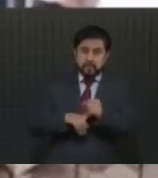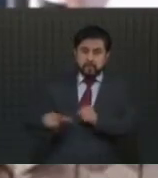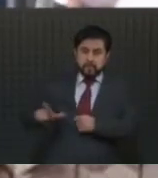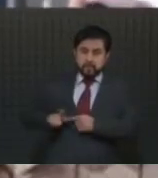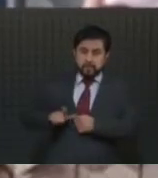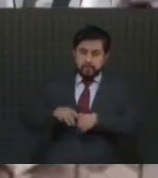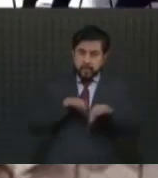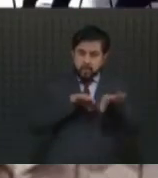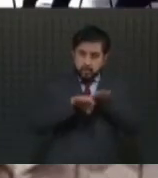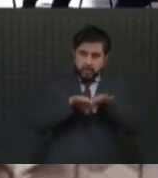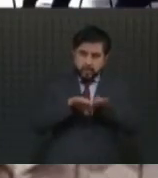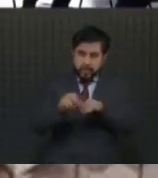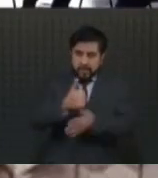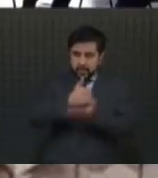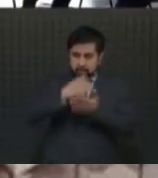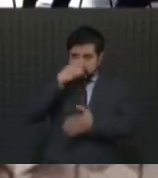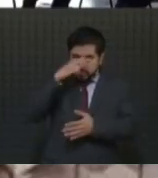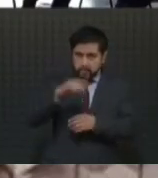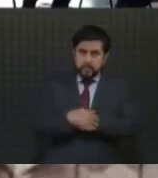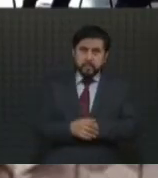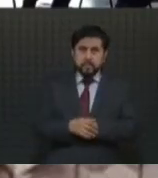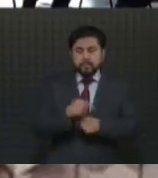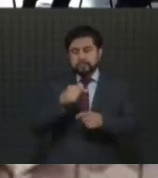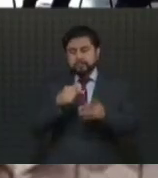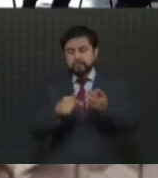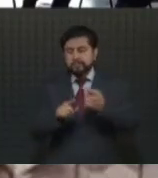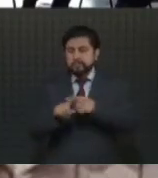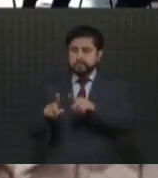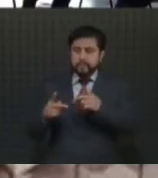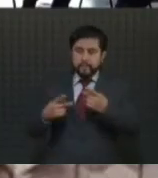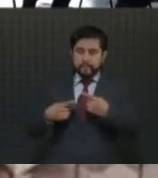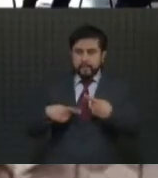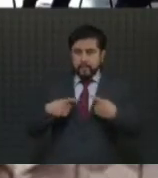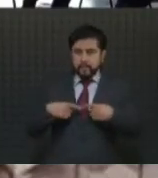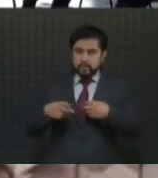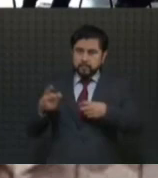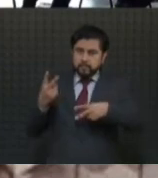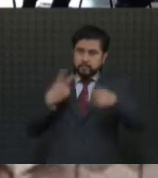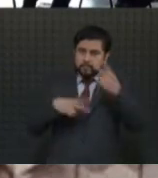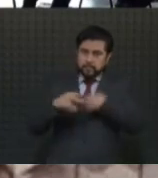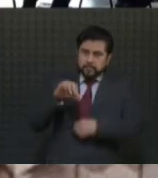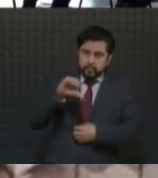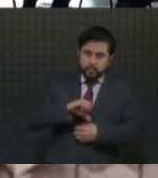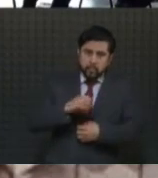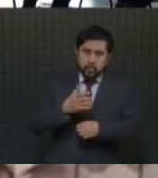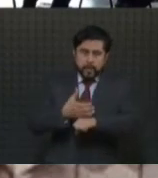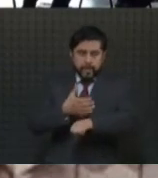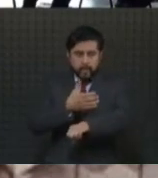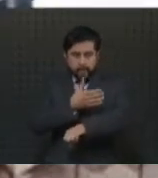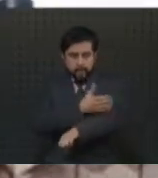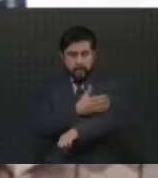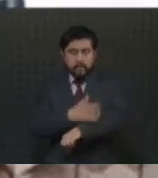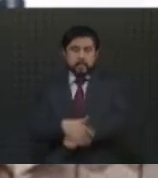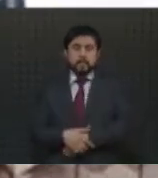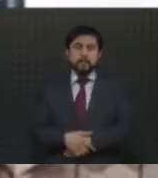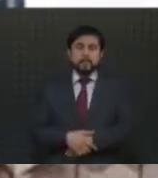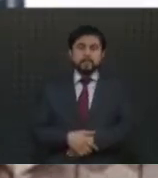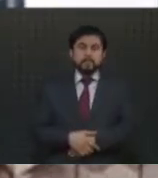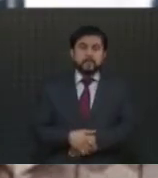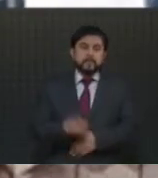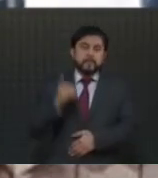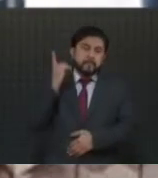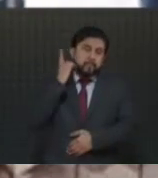de México y personalidades que nos acompañan aquí en el Presidium,